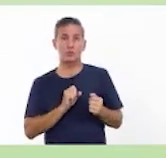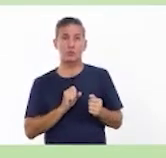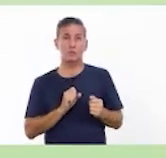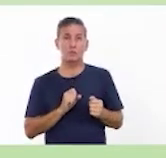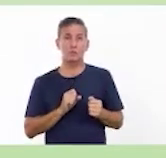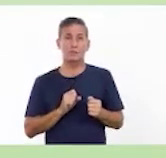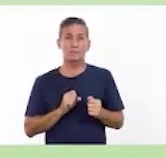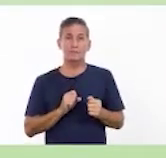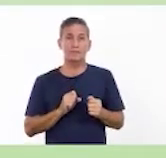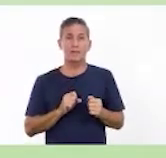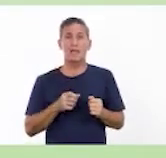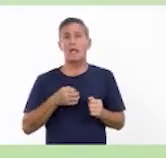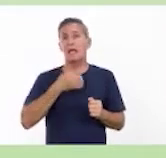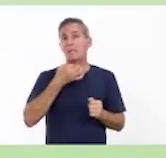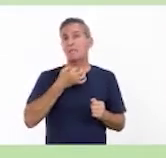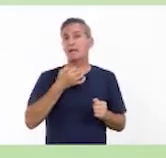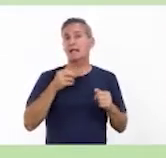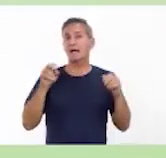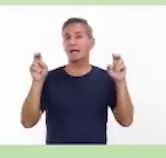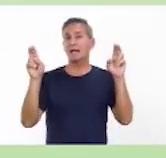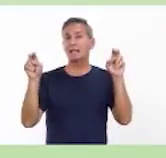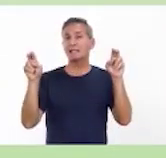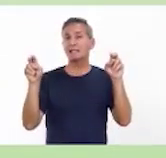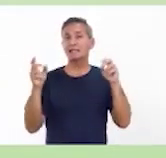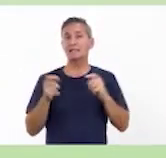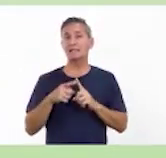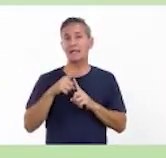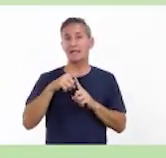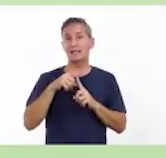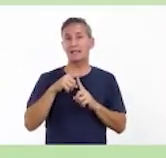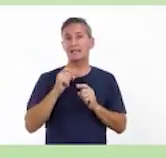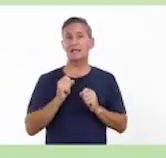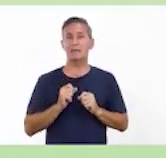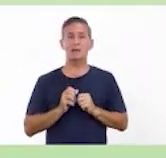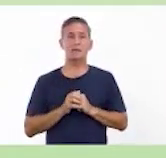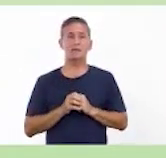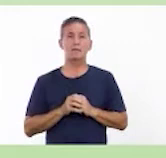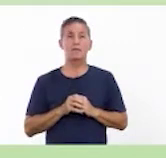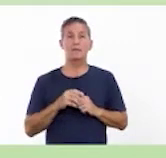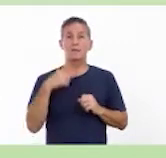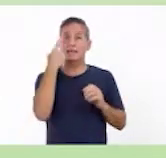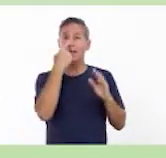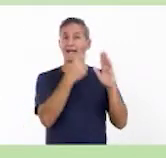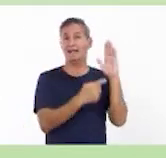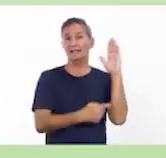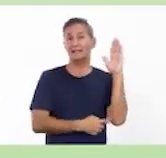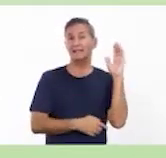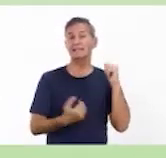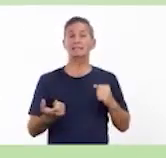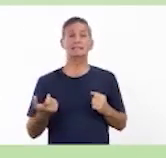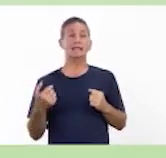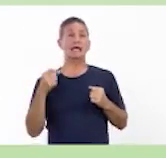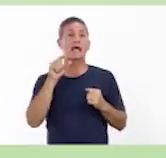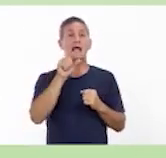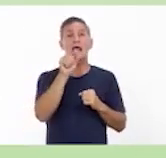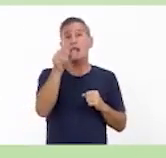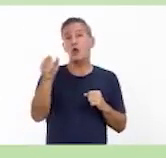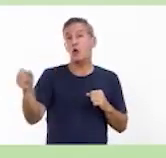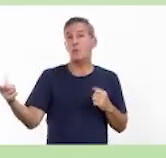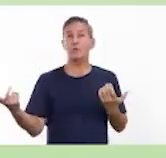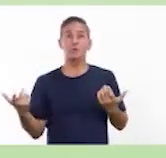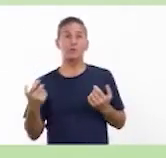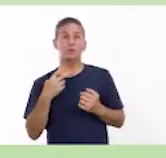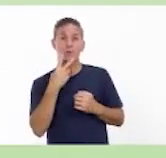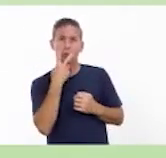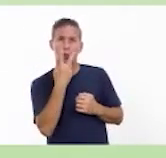enunciar el tema, caracterizar los personajes teniendo en cuenta la forma peculiar en que manifiestan la